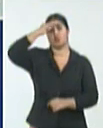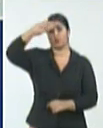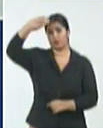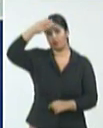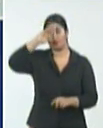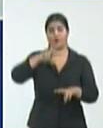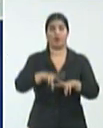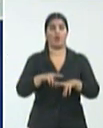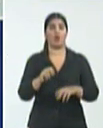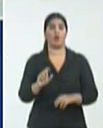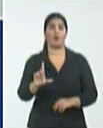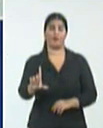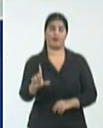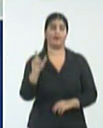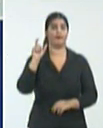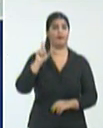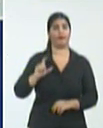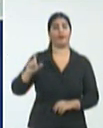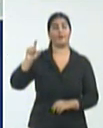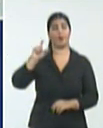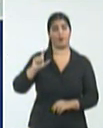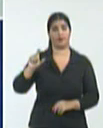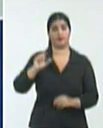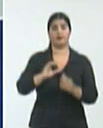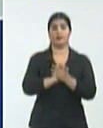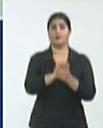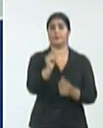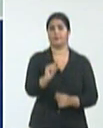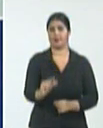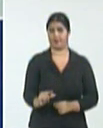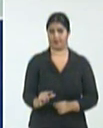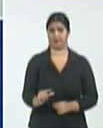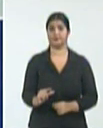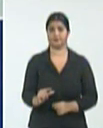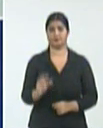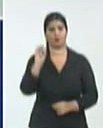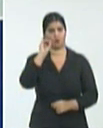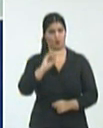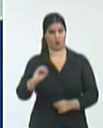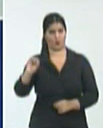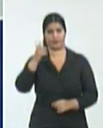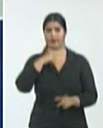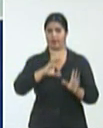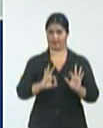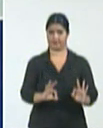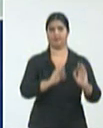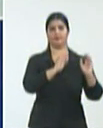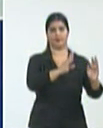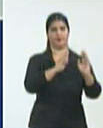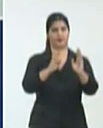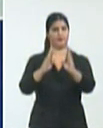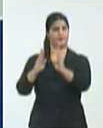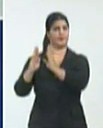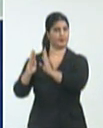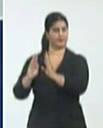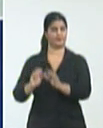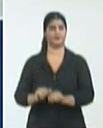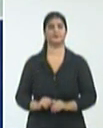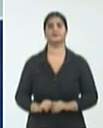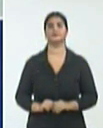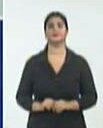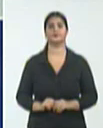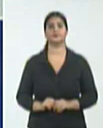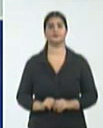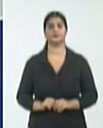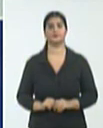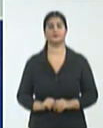Holguín, Camagüey y Mayabeque. Se sigue comportando, y cada vez un poco más,